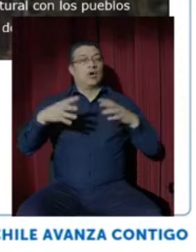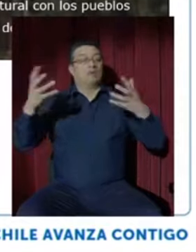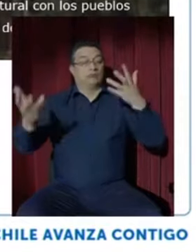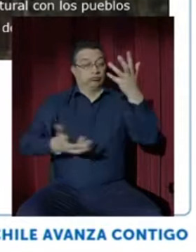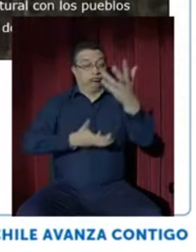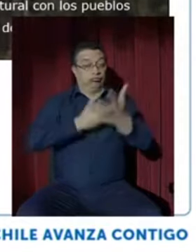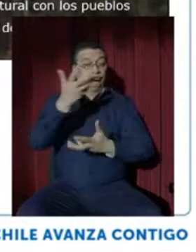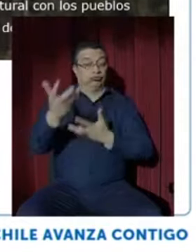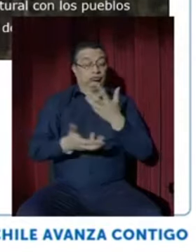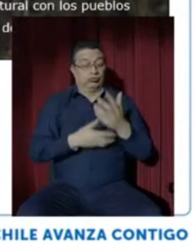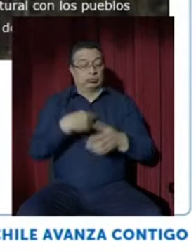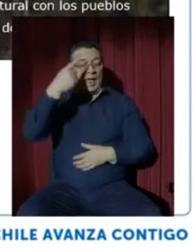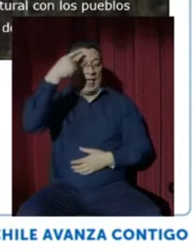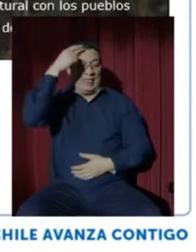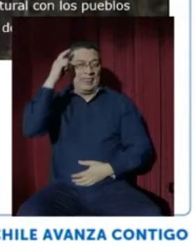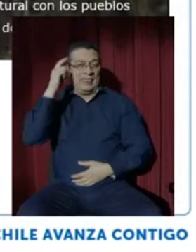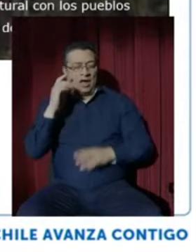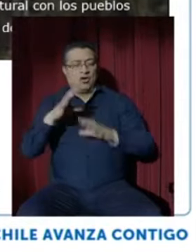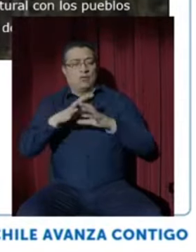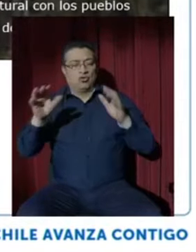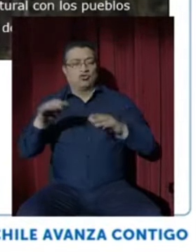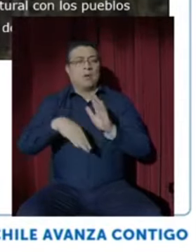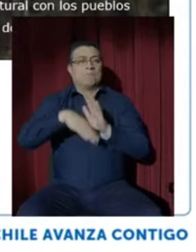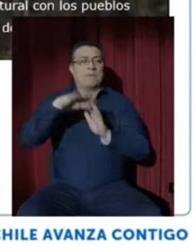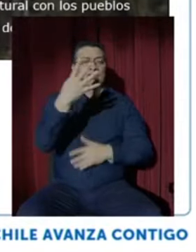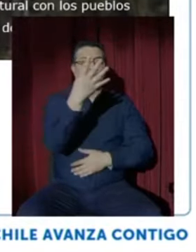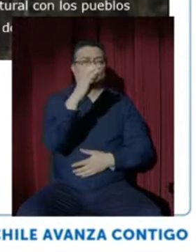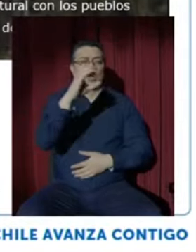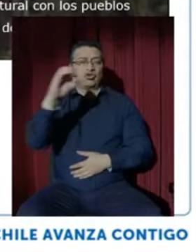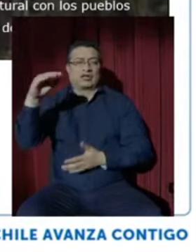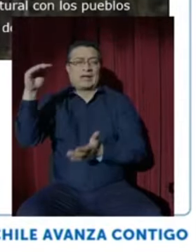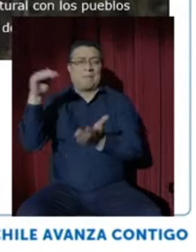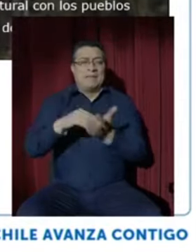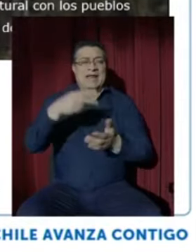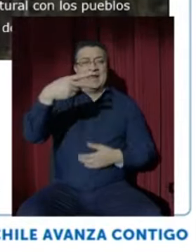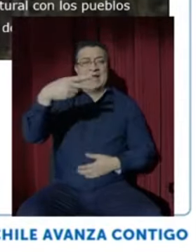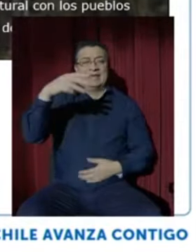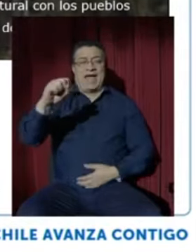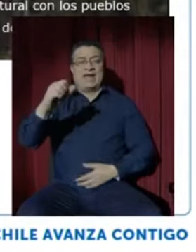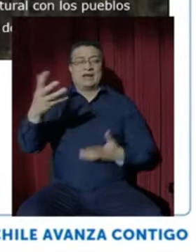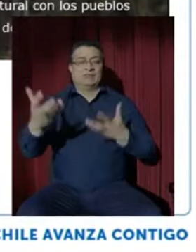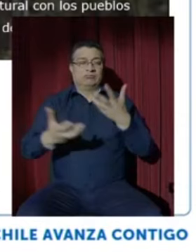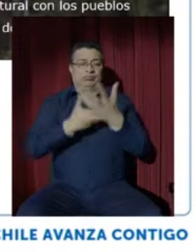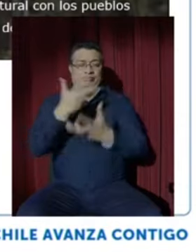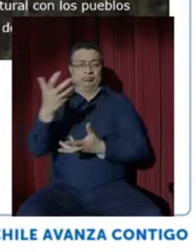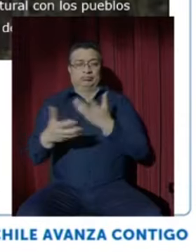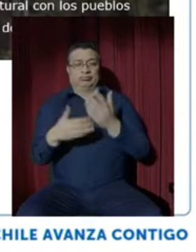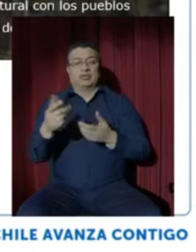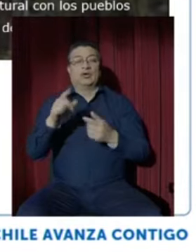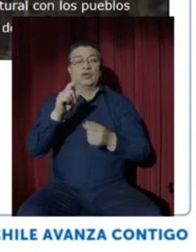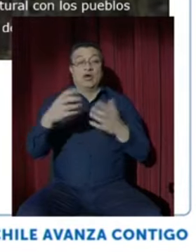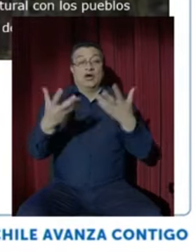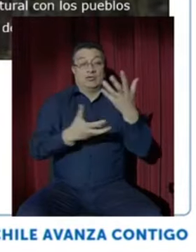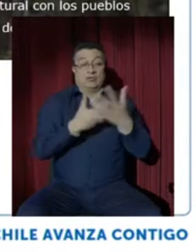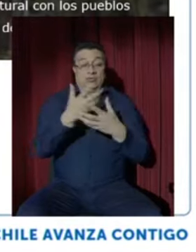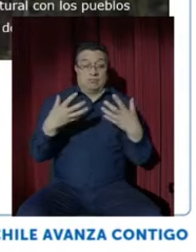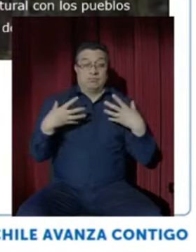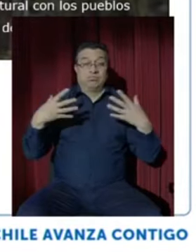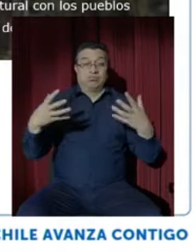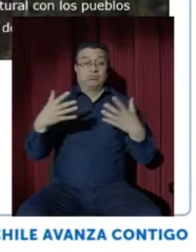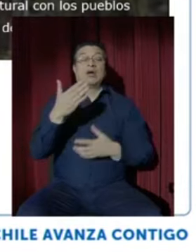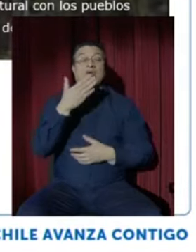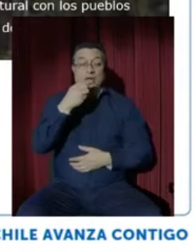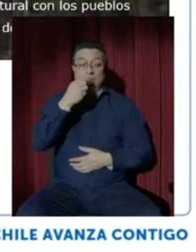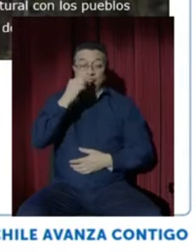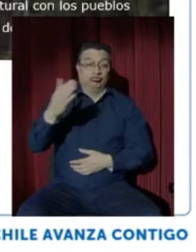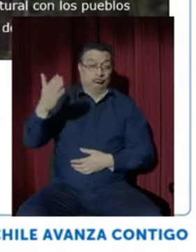incendios tremendo daño de los ecosistemas más de 400,000 hectáreas afectadas o un incendio de sexta generación como el que